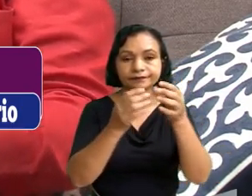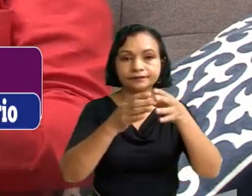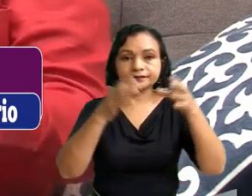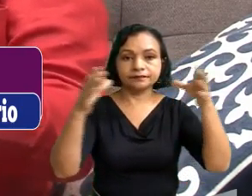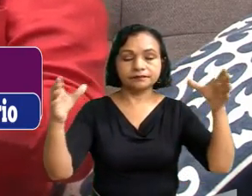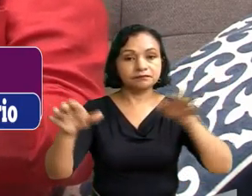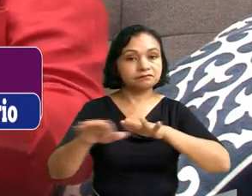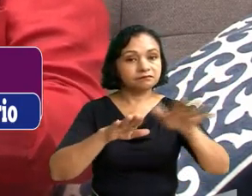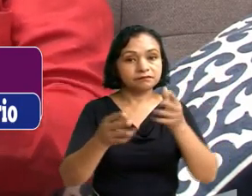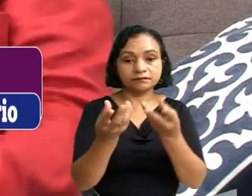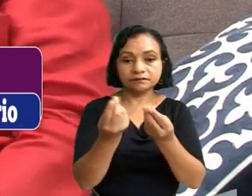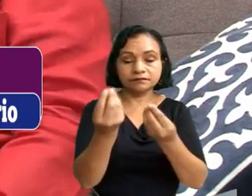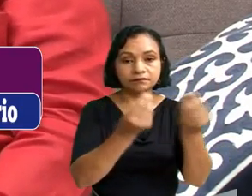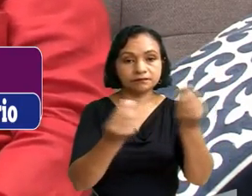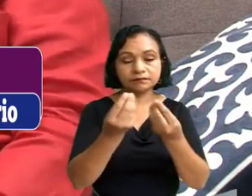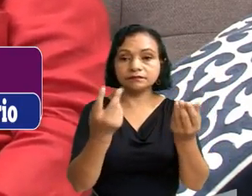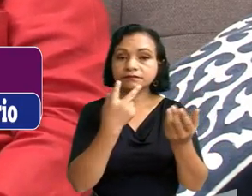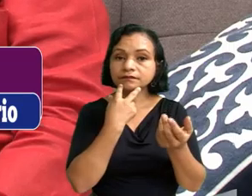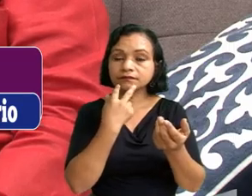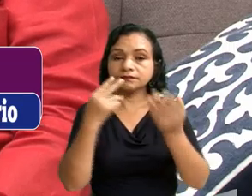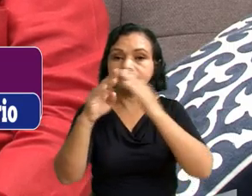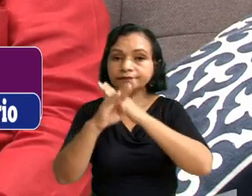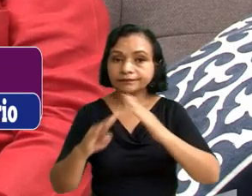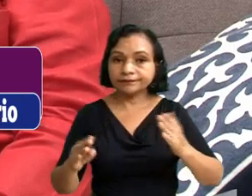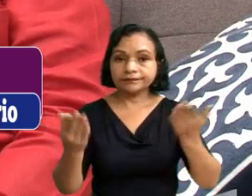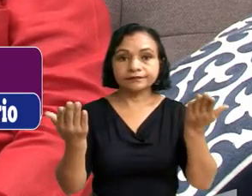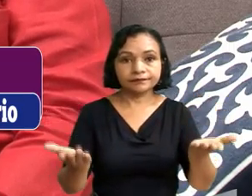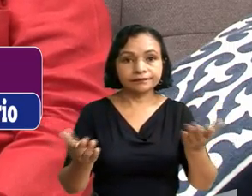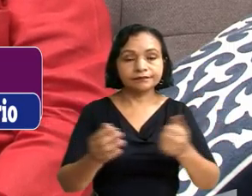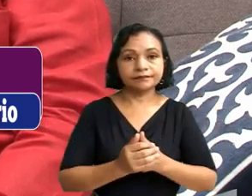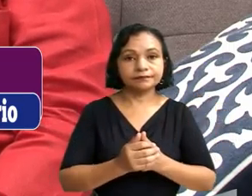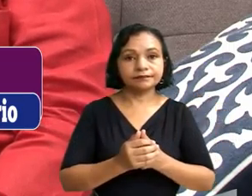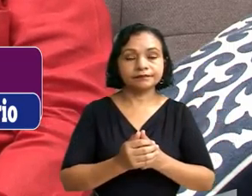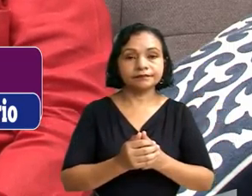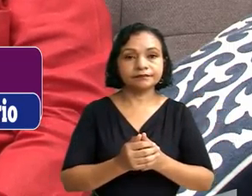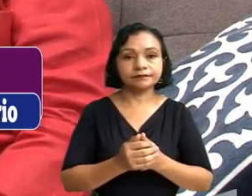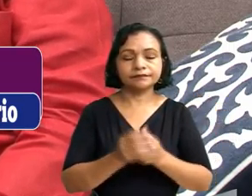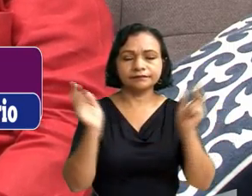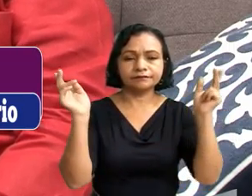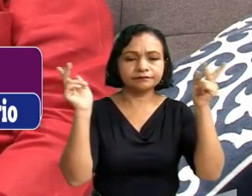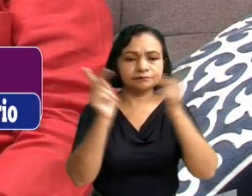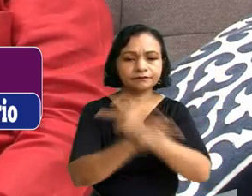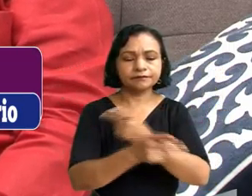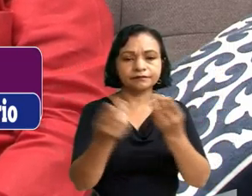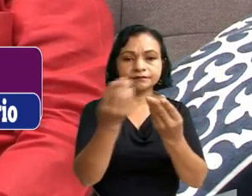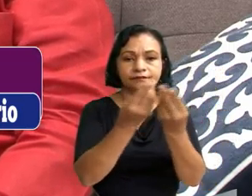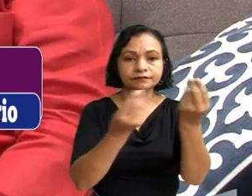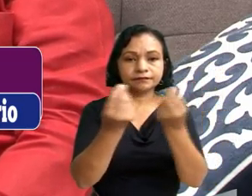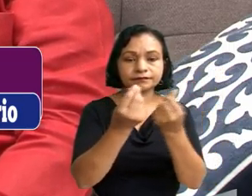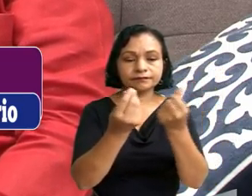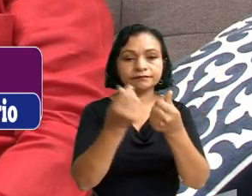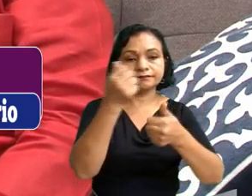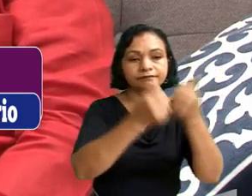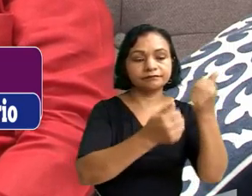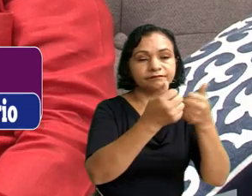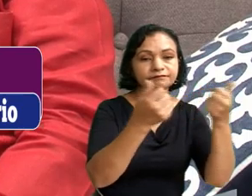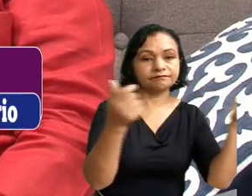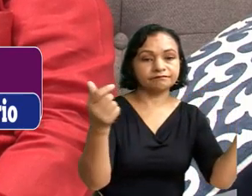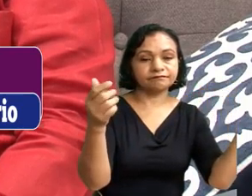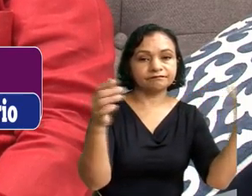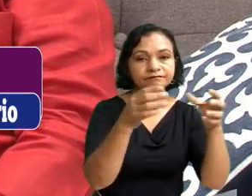crecimiento económico sin conservación y lo peor para el crecimiento económico son los conflictos